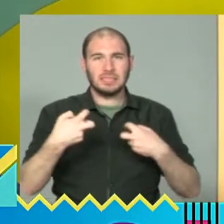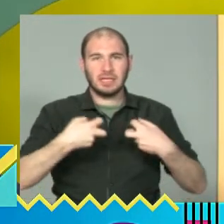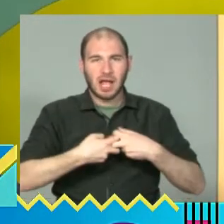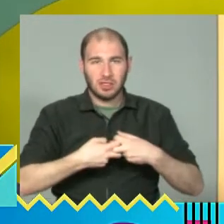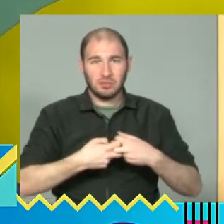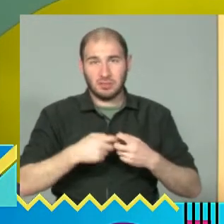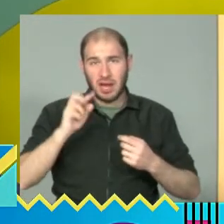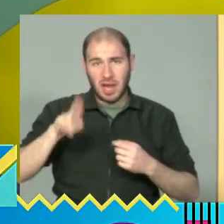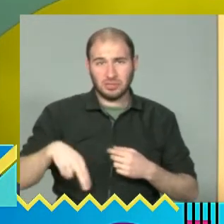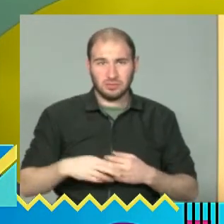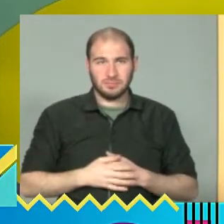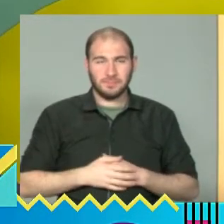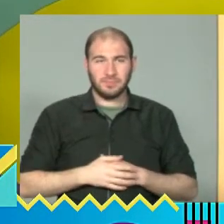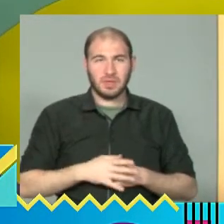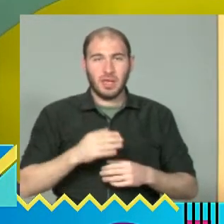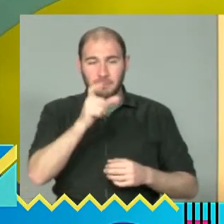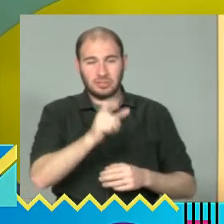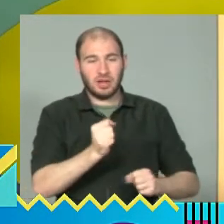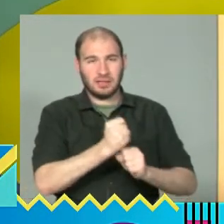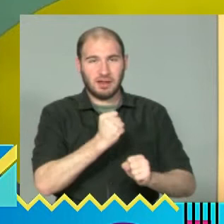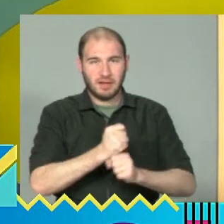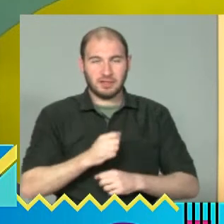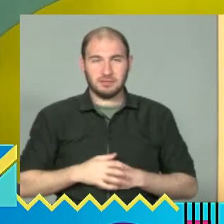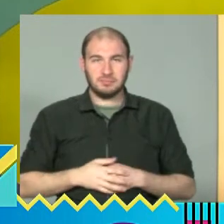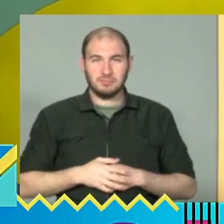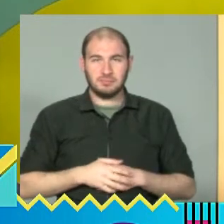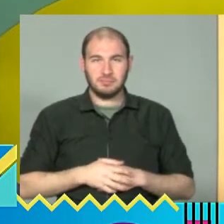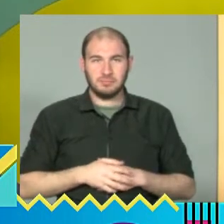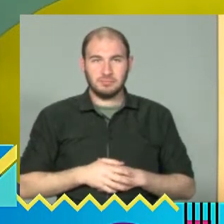sindicatos es lógico, digo, un trabajador, una persona